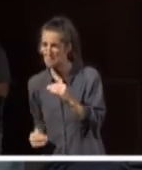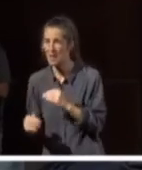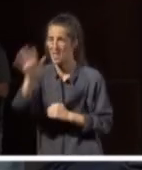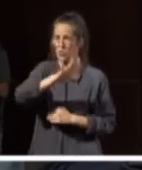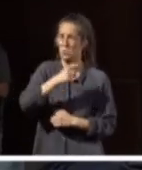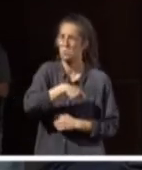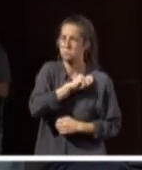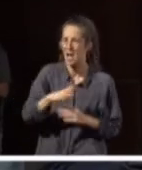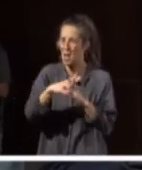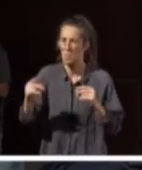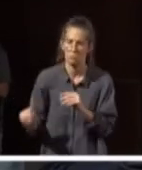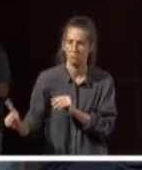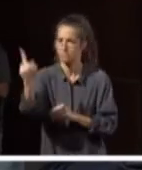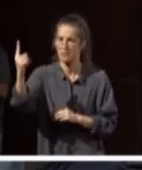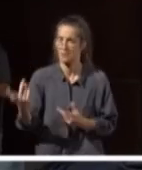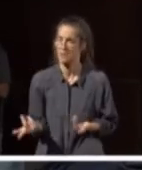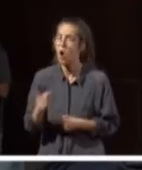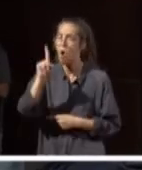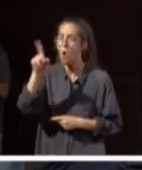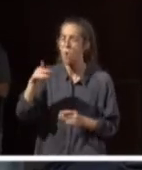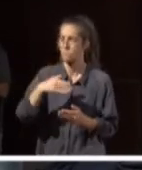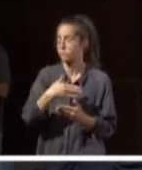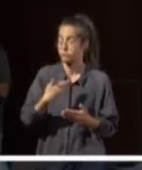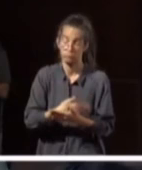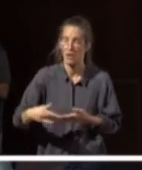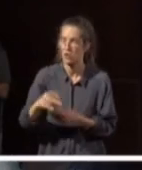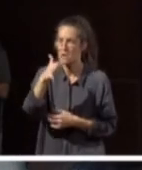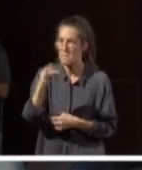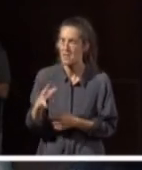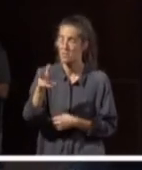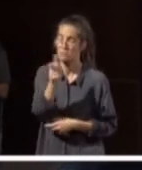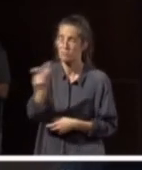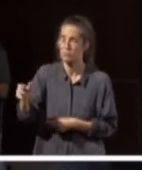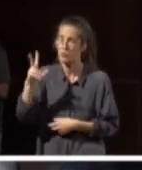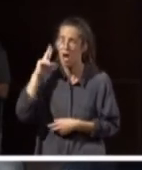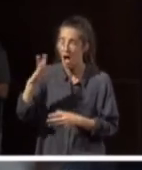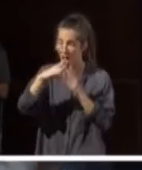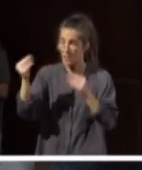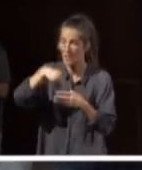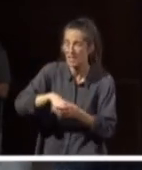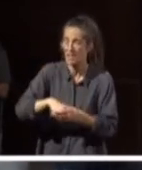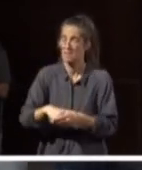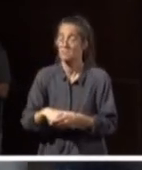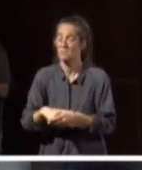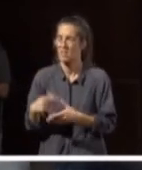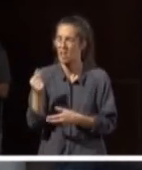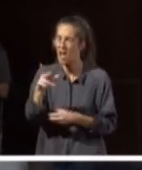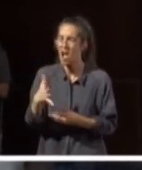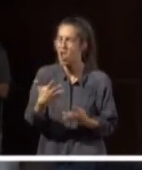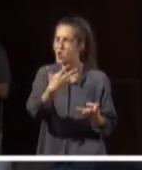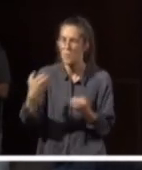nuestro país un millón y medio de pensionistas andaluces tienen una pensión media de